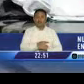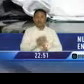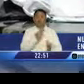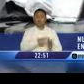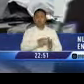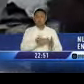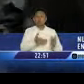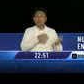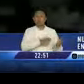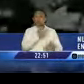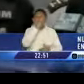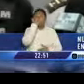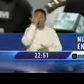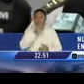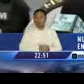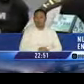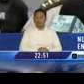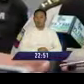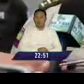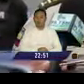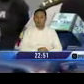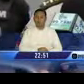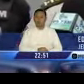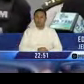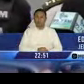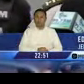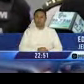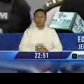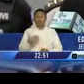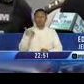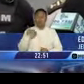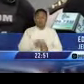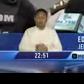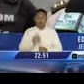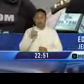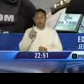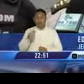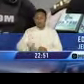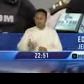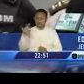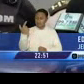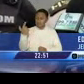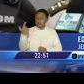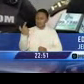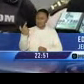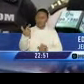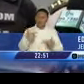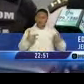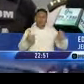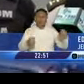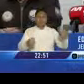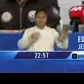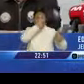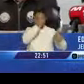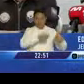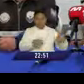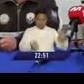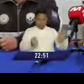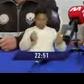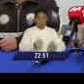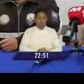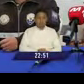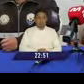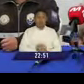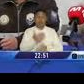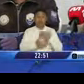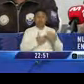causas del deceso. Se tiene asegurado un arma de fuego tipo pistola y un vehículo tipo camioneta. Poco después,